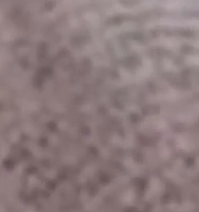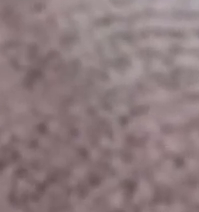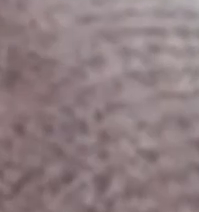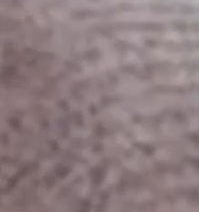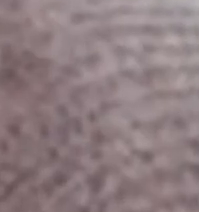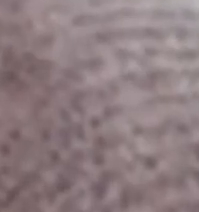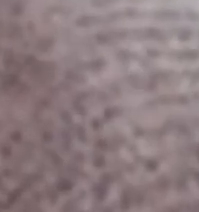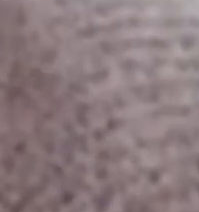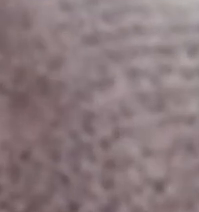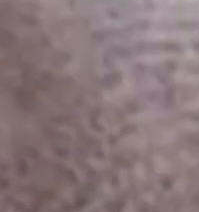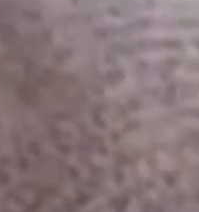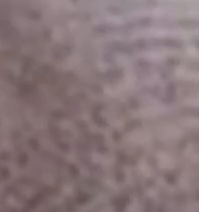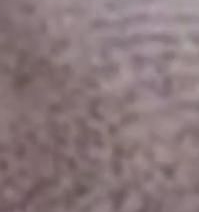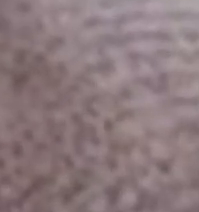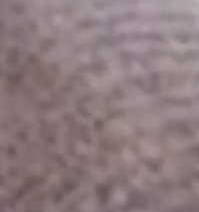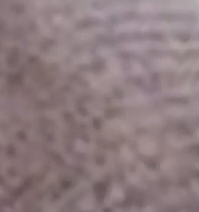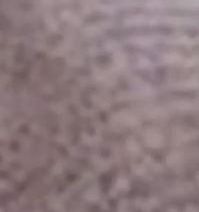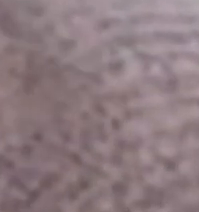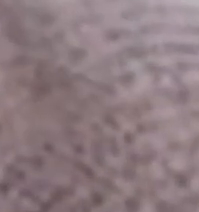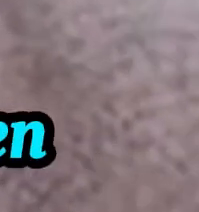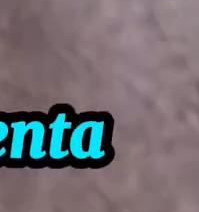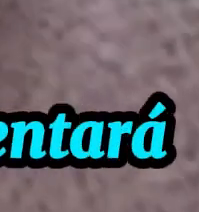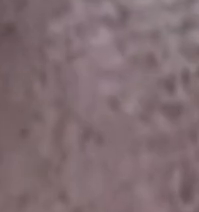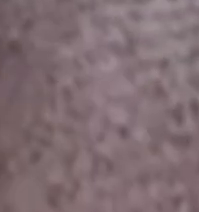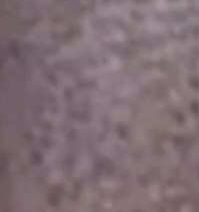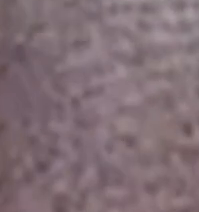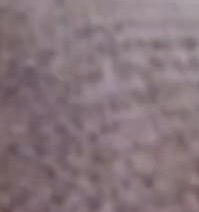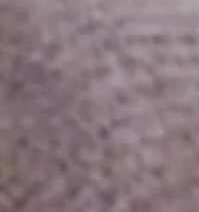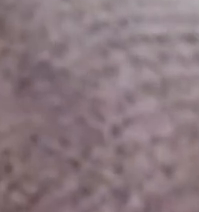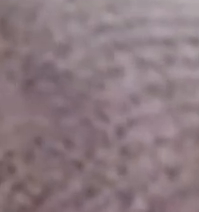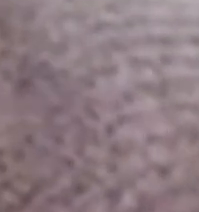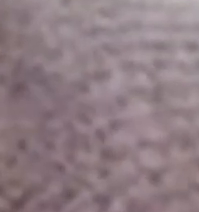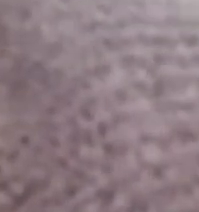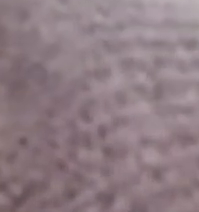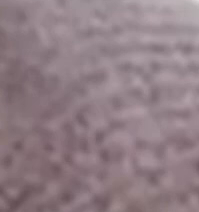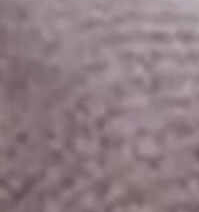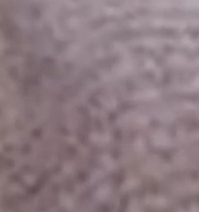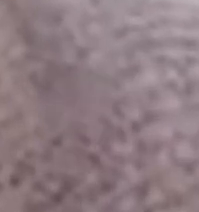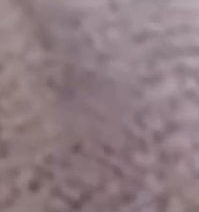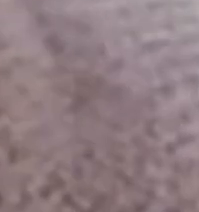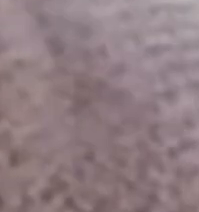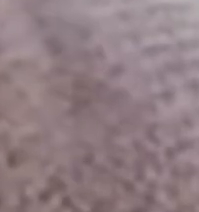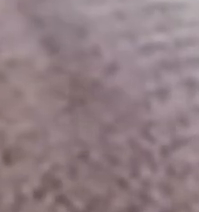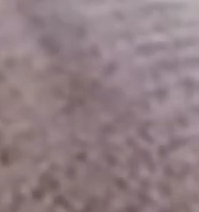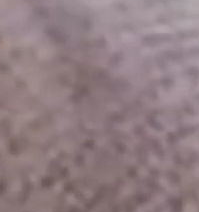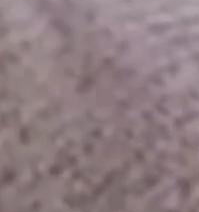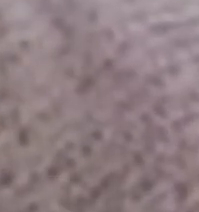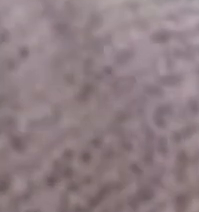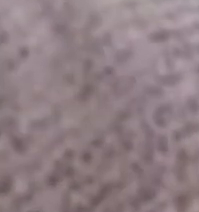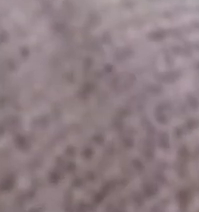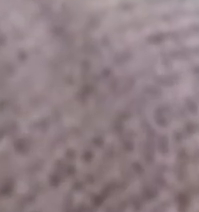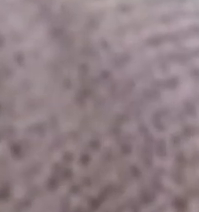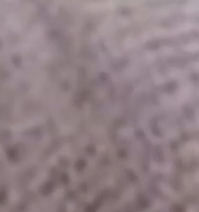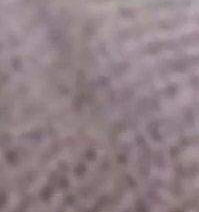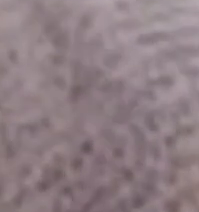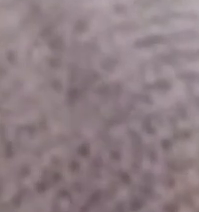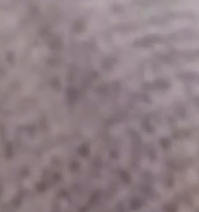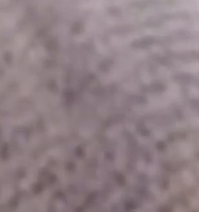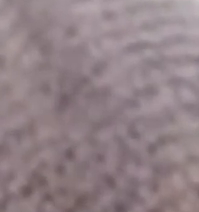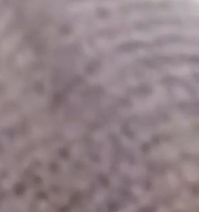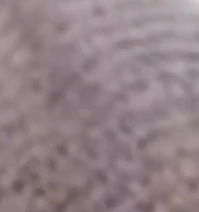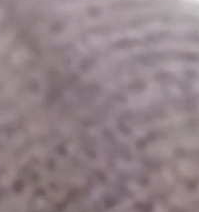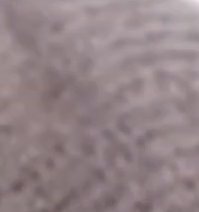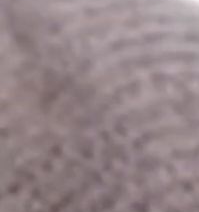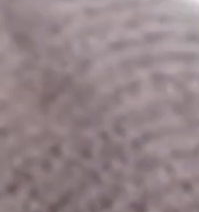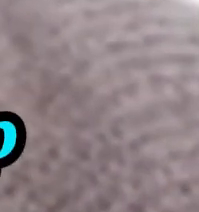fue transmitir acciones concretas que se enfrentarán este nuevo año para corregir distorsiones y